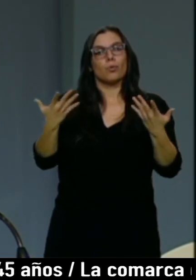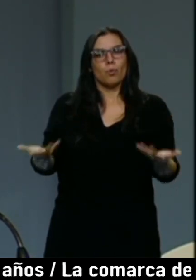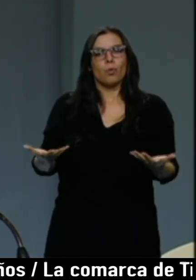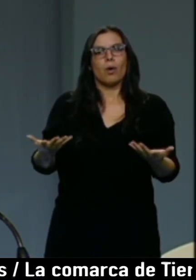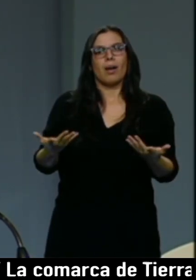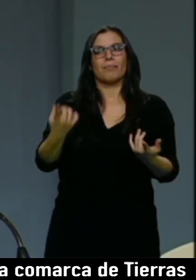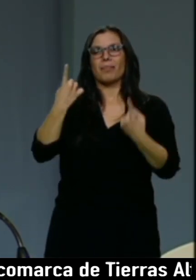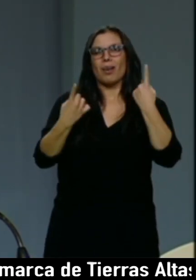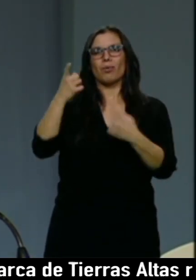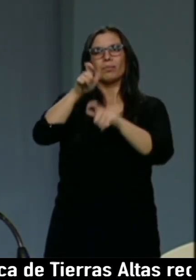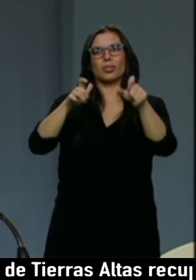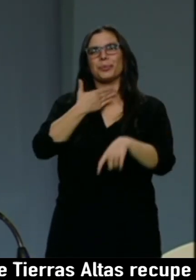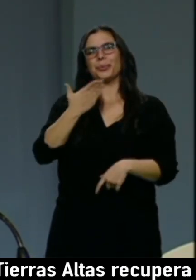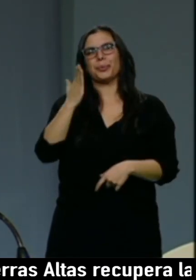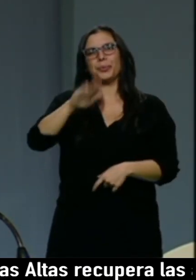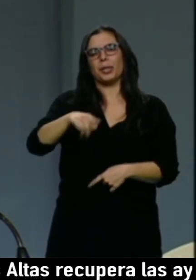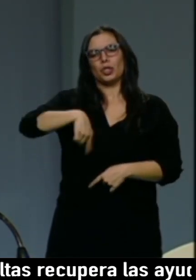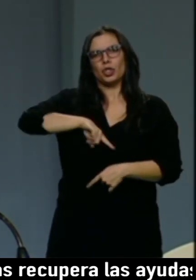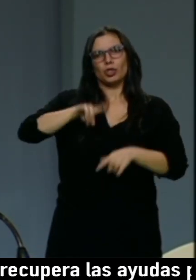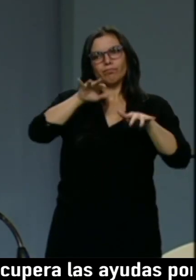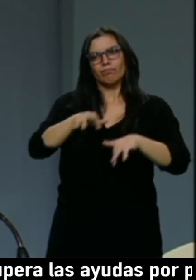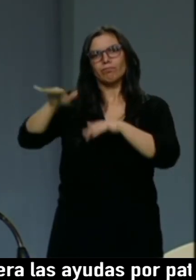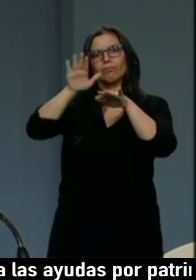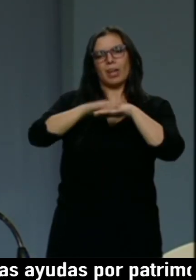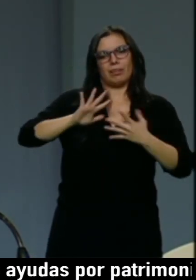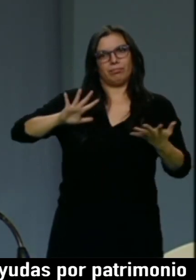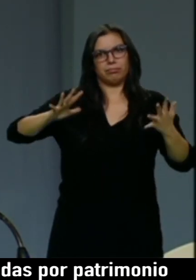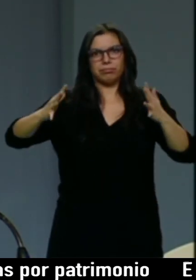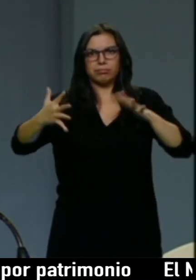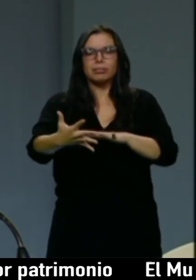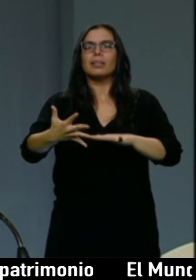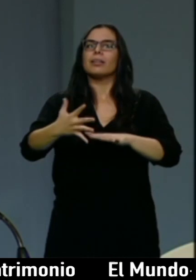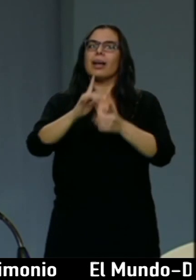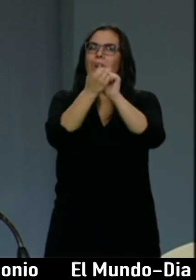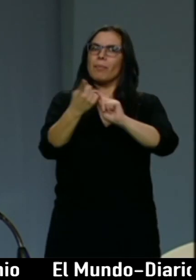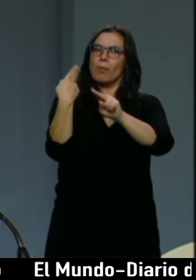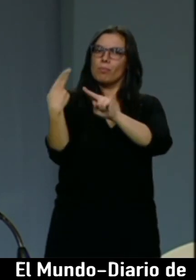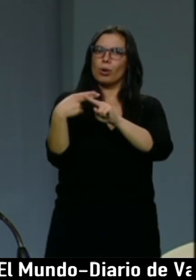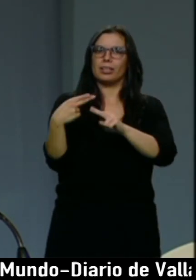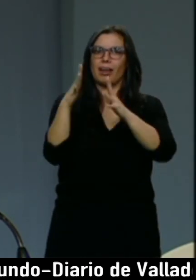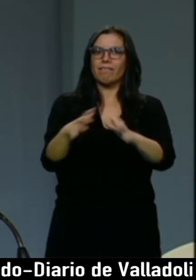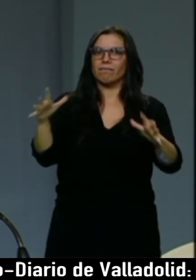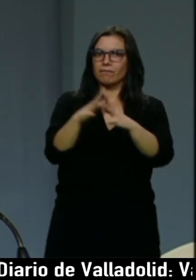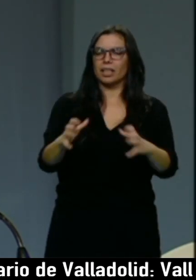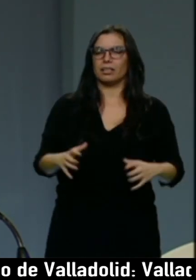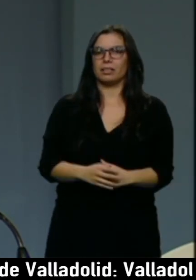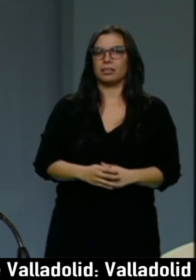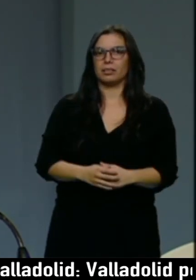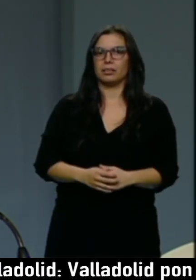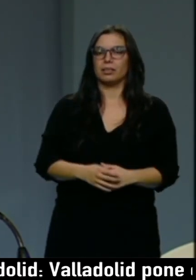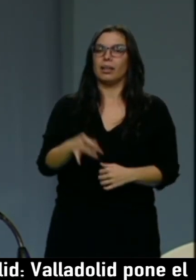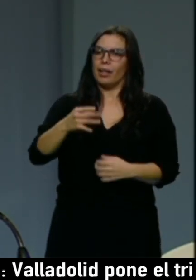gente en unas ganas de cambiar la política en este país. Eso es lo que tenemos que